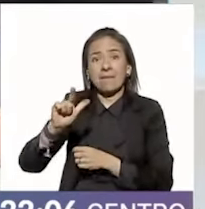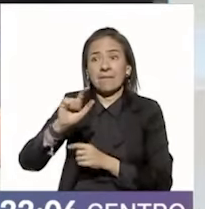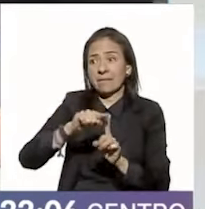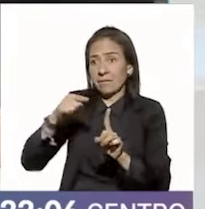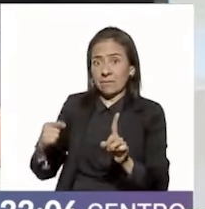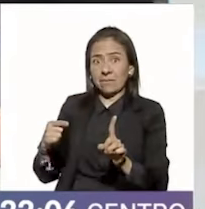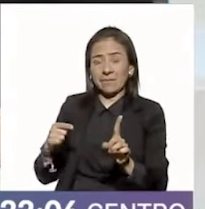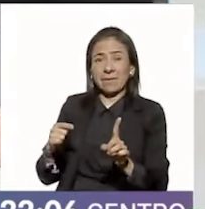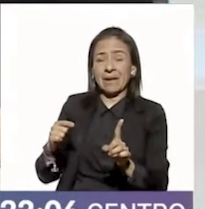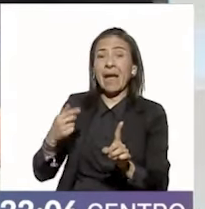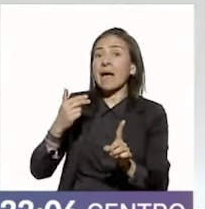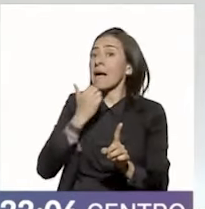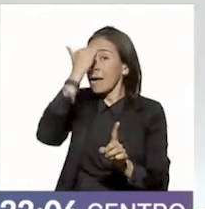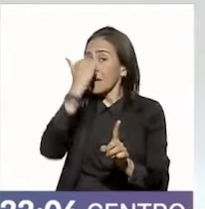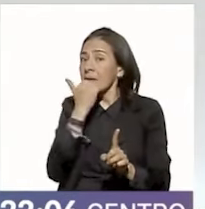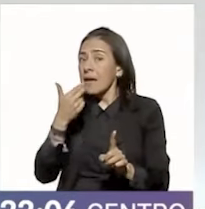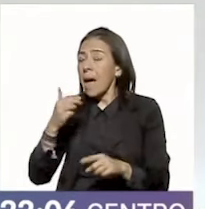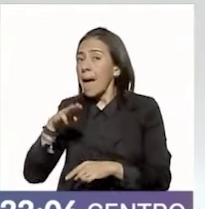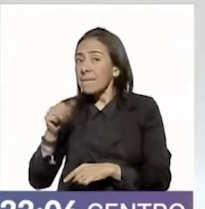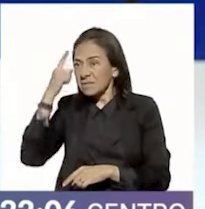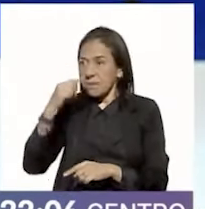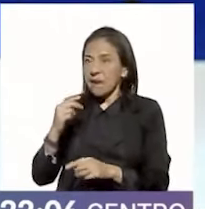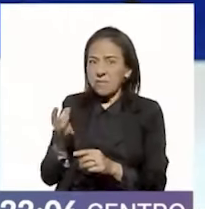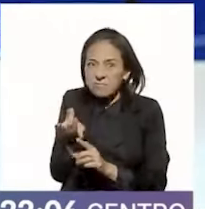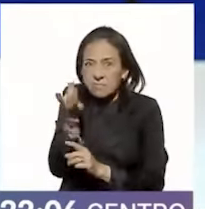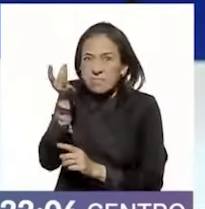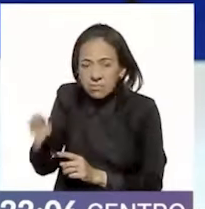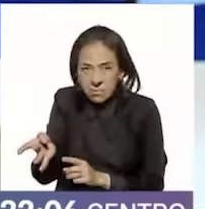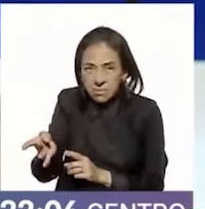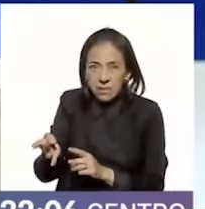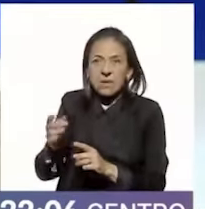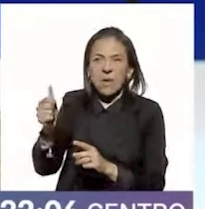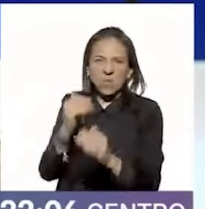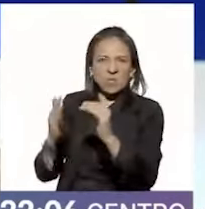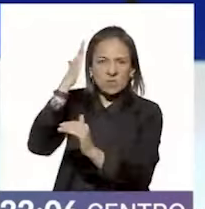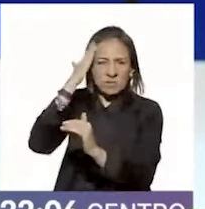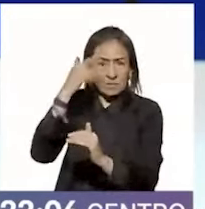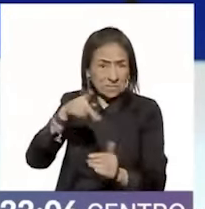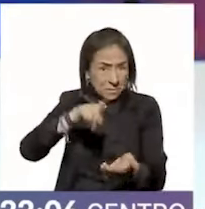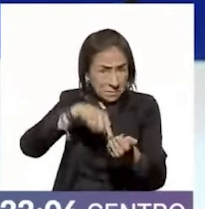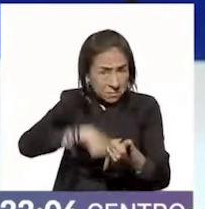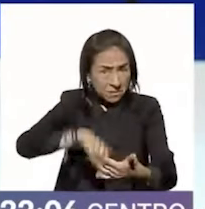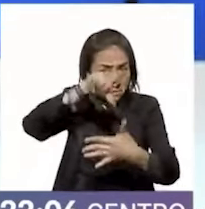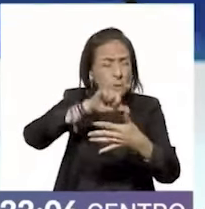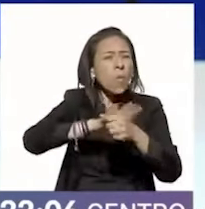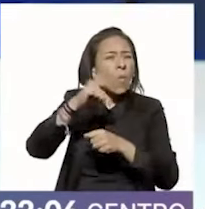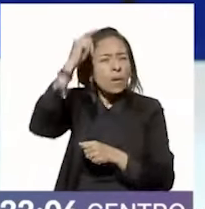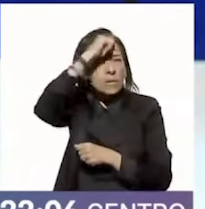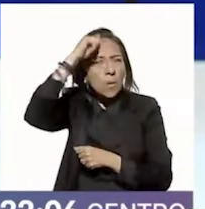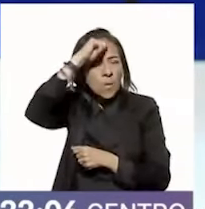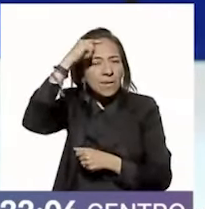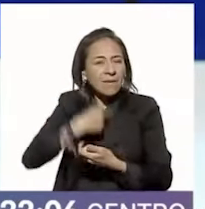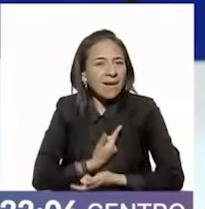a Hamas para debilitar a Yasser Arafat y aquí en América Latina, que fue muy importante la teología de la liberación,